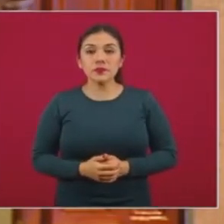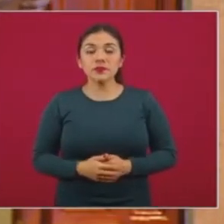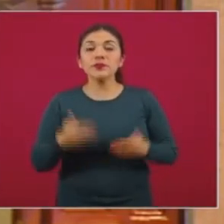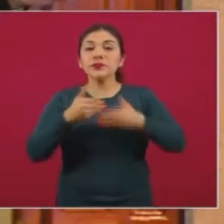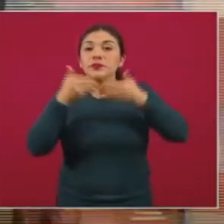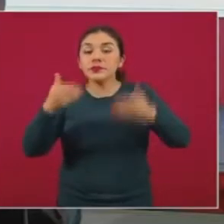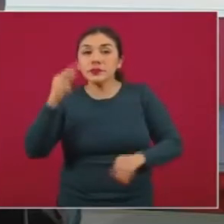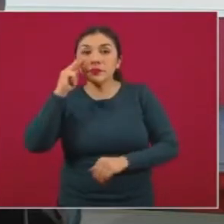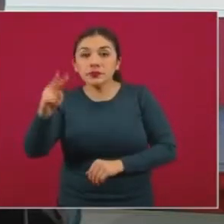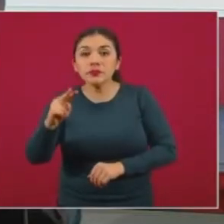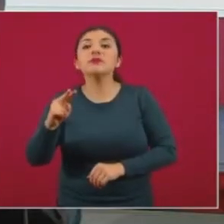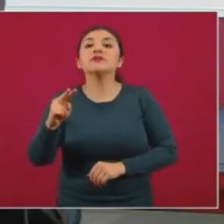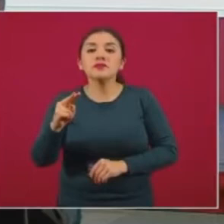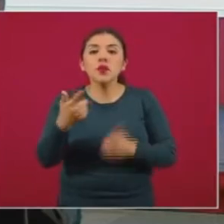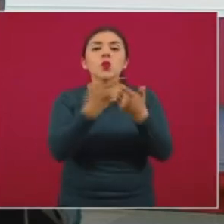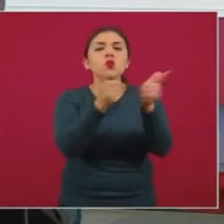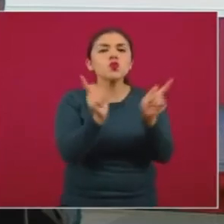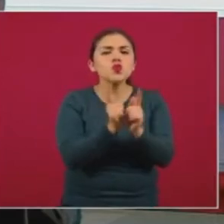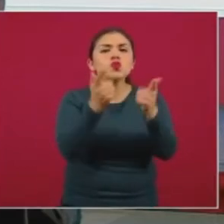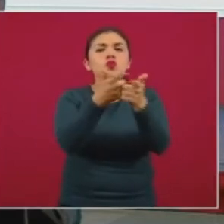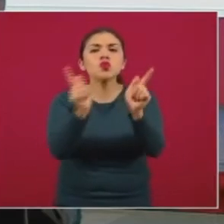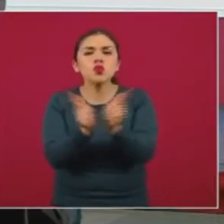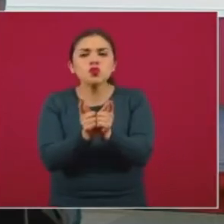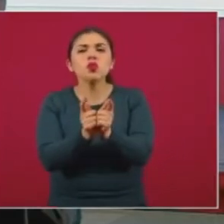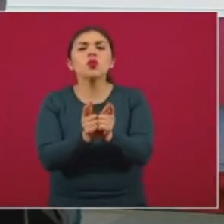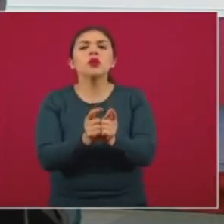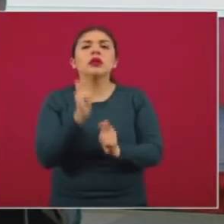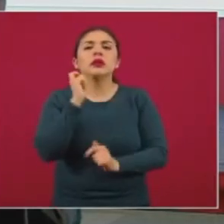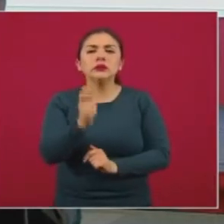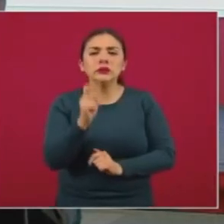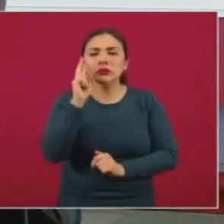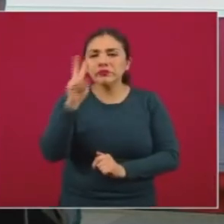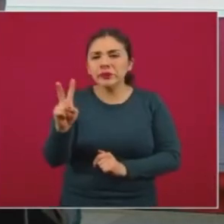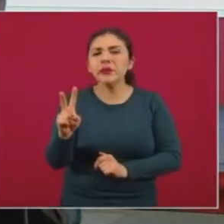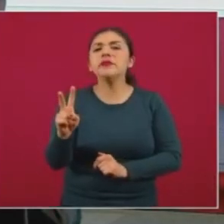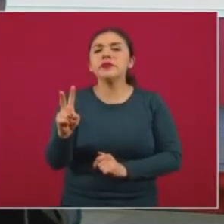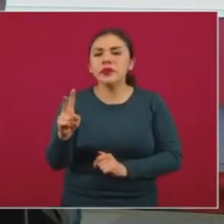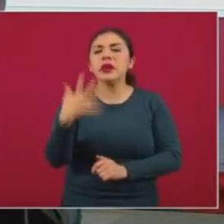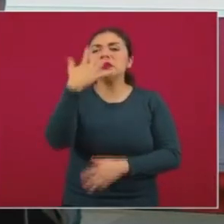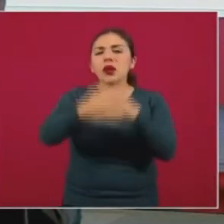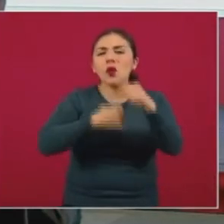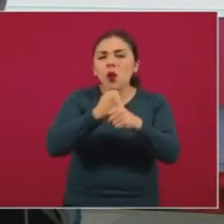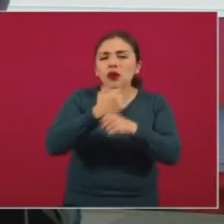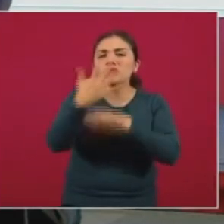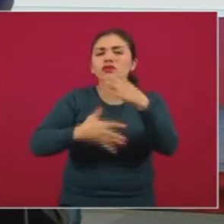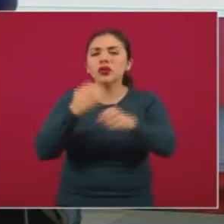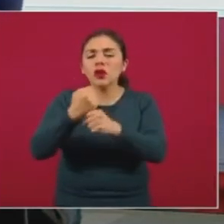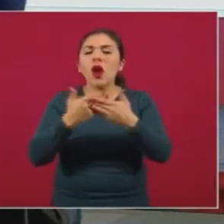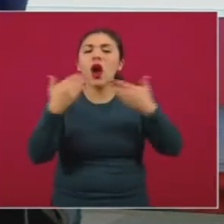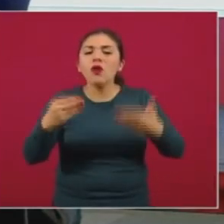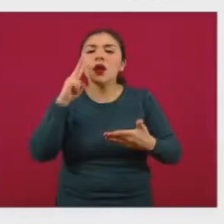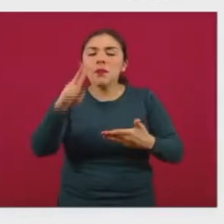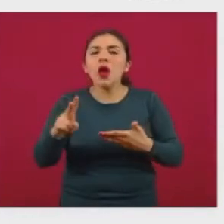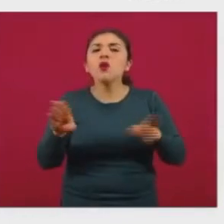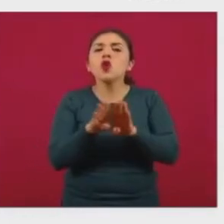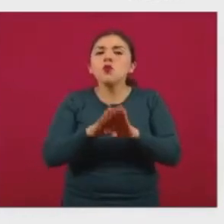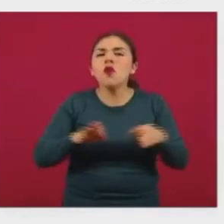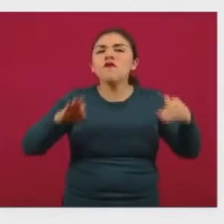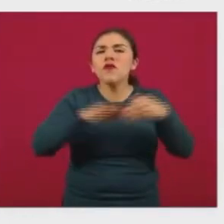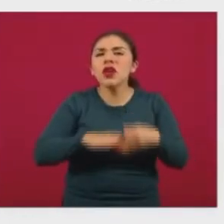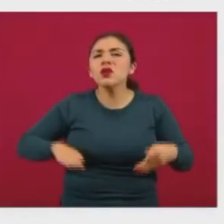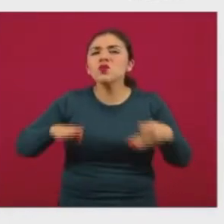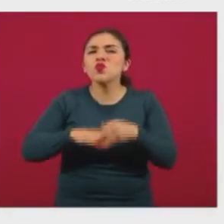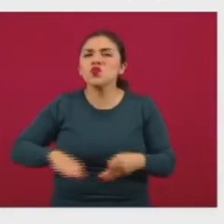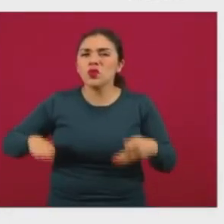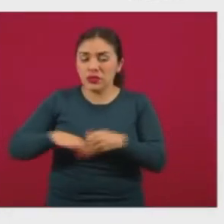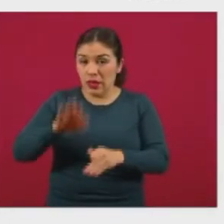graficamos para cada uno de los grupos quinquenales, lo graficamos ahora por tasa de incidencia. Y entonces aquí